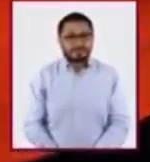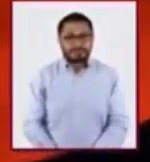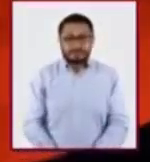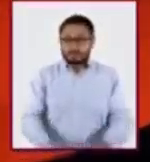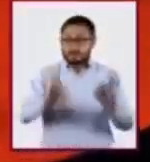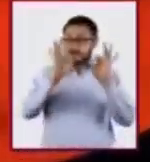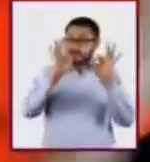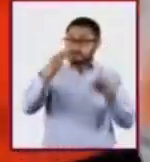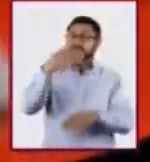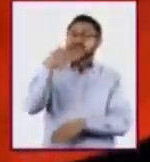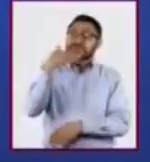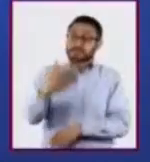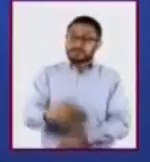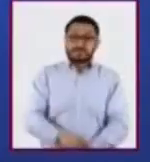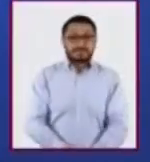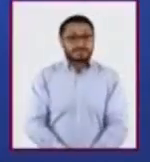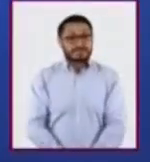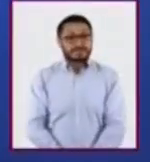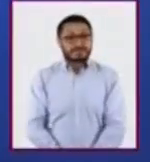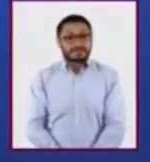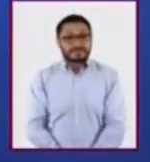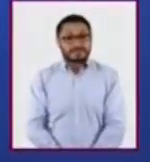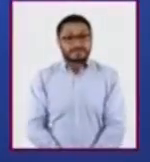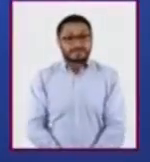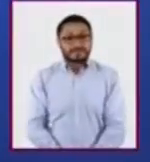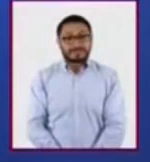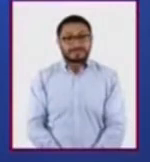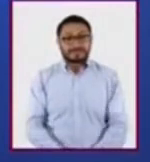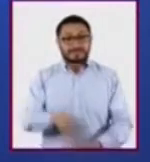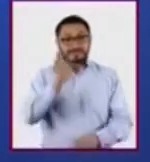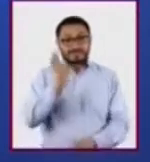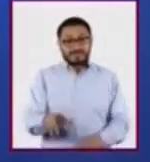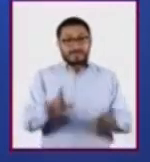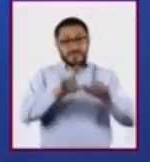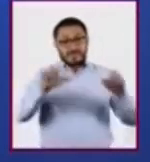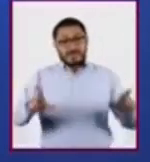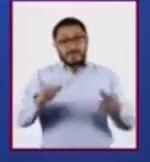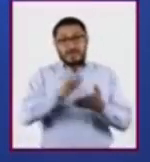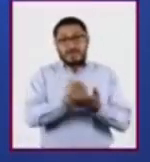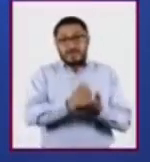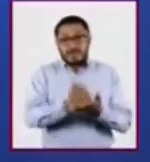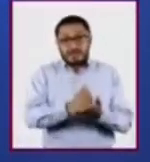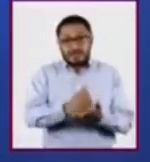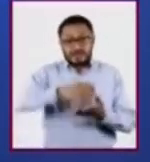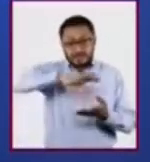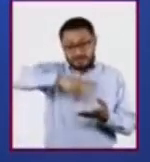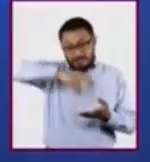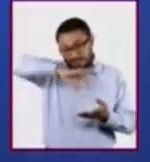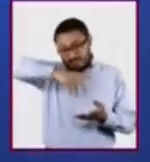Muy bien. Una vez teniendo nuestras tiras, abrimos nuestra botella